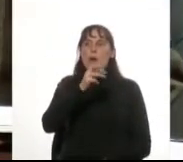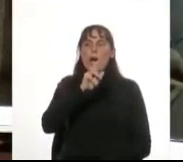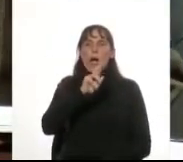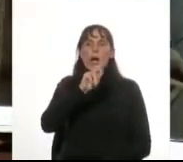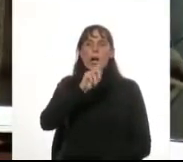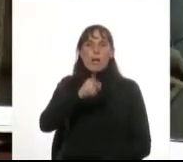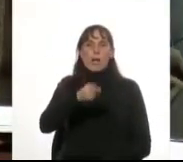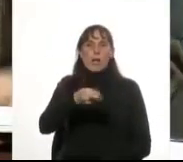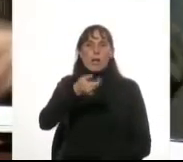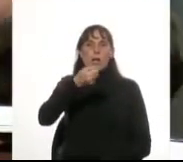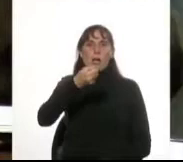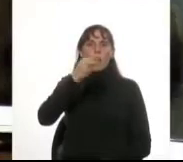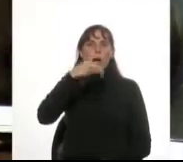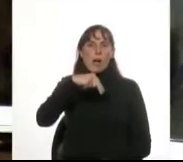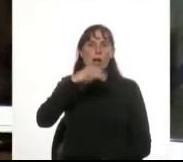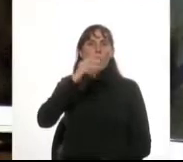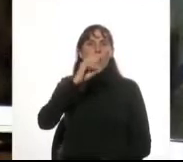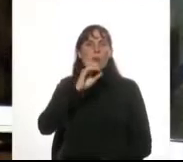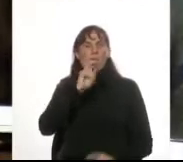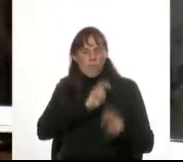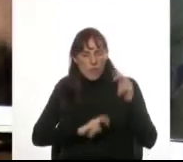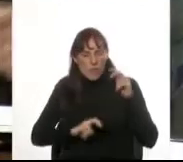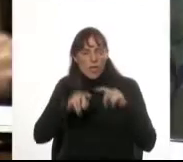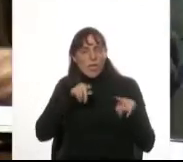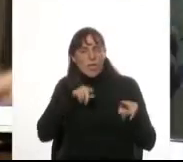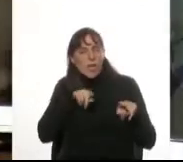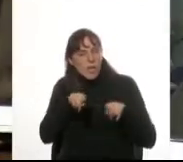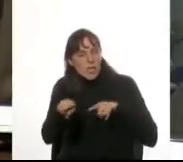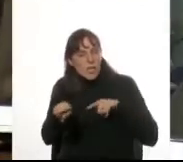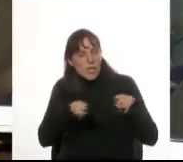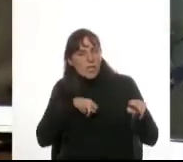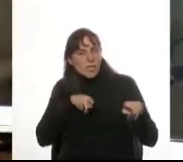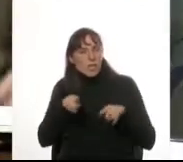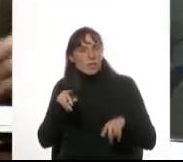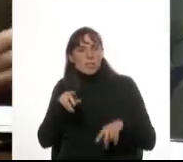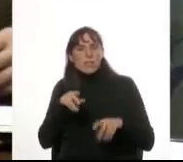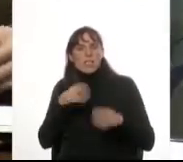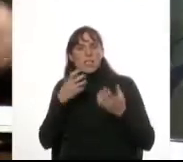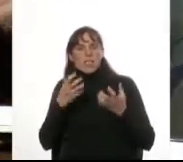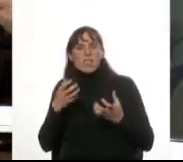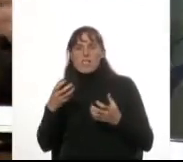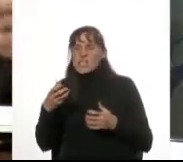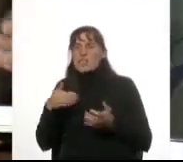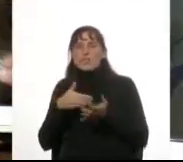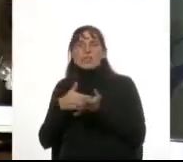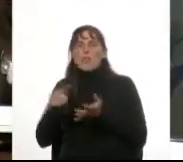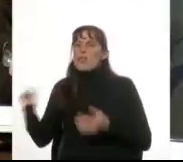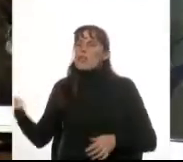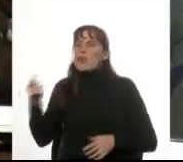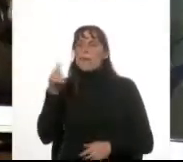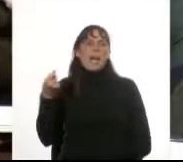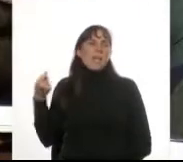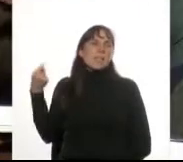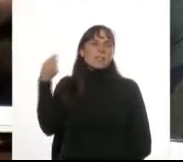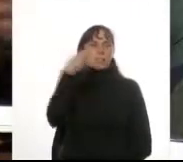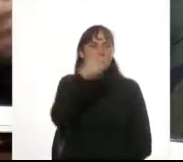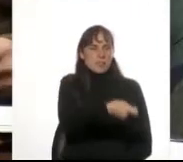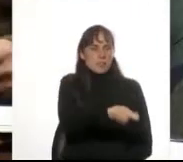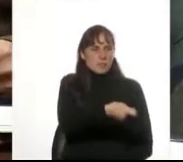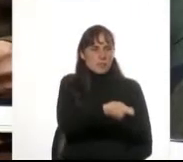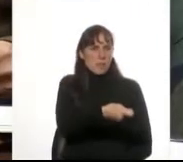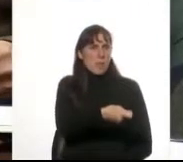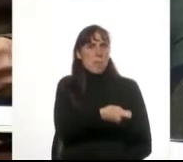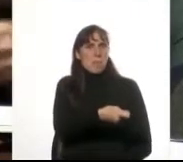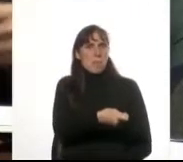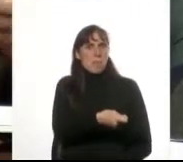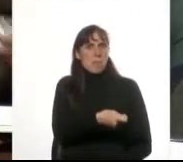haber hecho intentado una gestión para devolver un excedente y le contestaron que la gestión no se